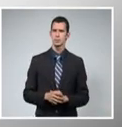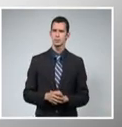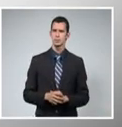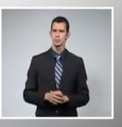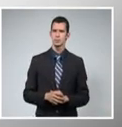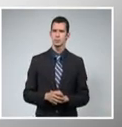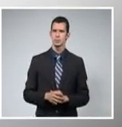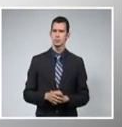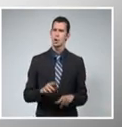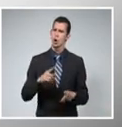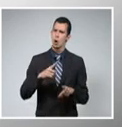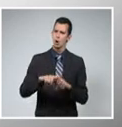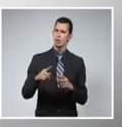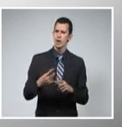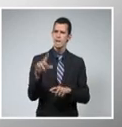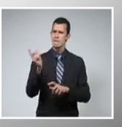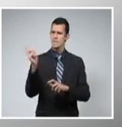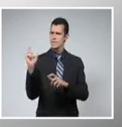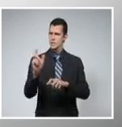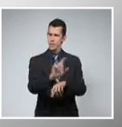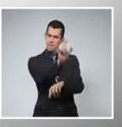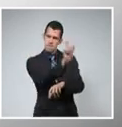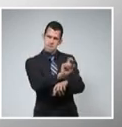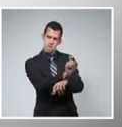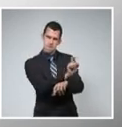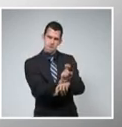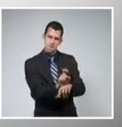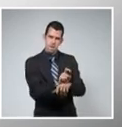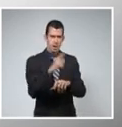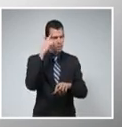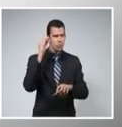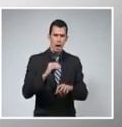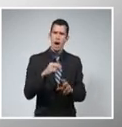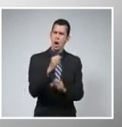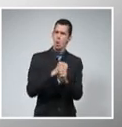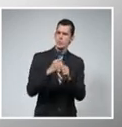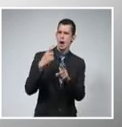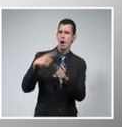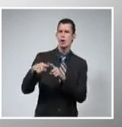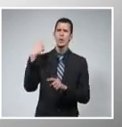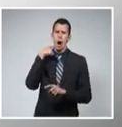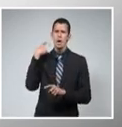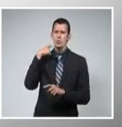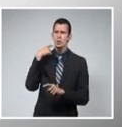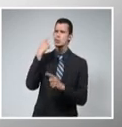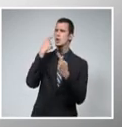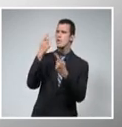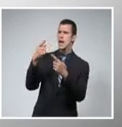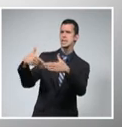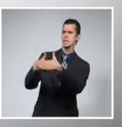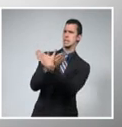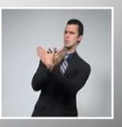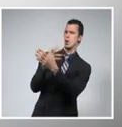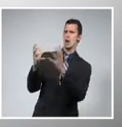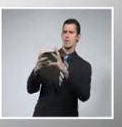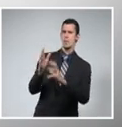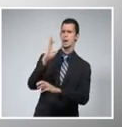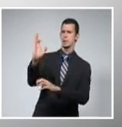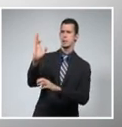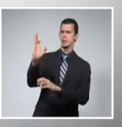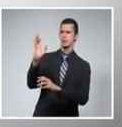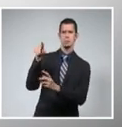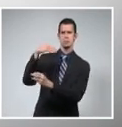pintar, cambiar el significado de signos, de letreros, de nombres, realizar gestos